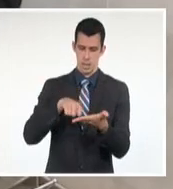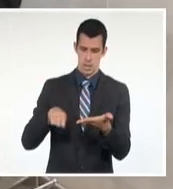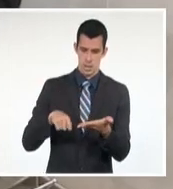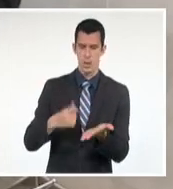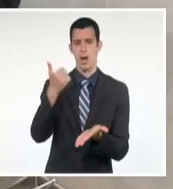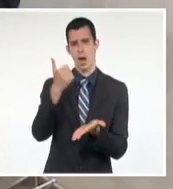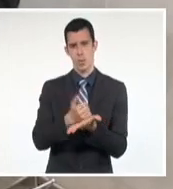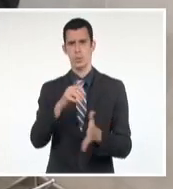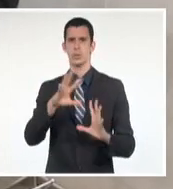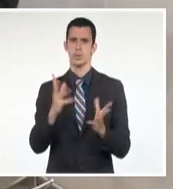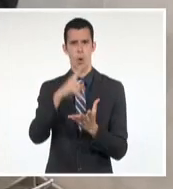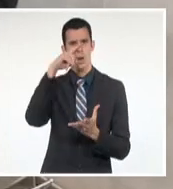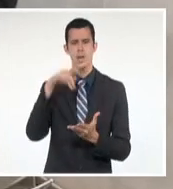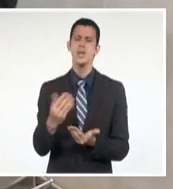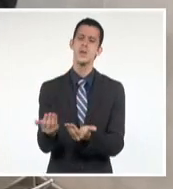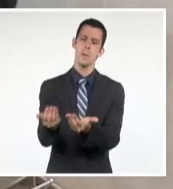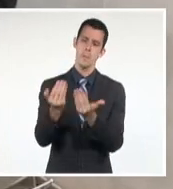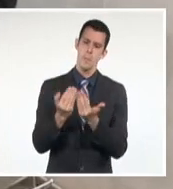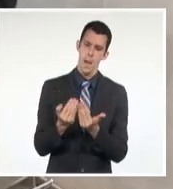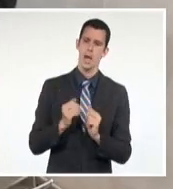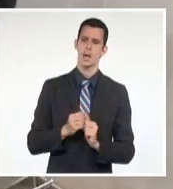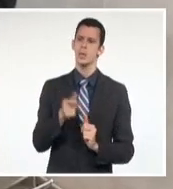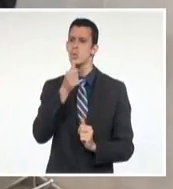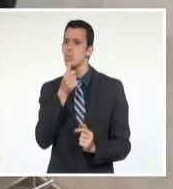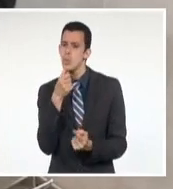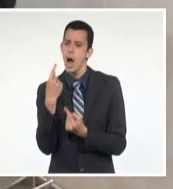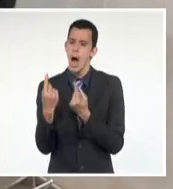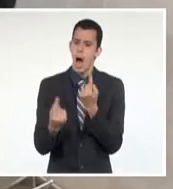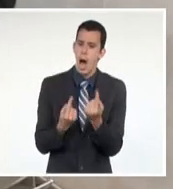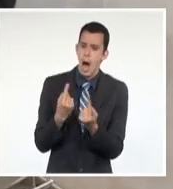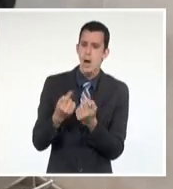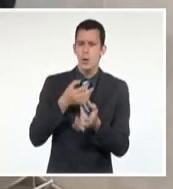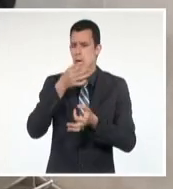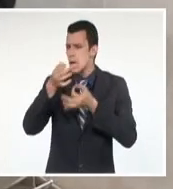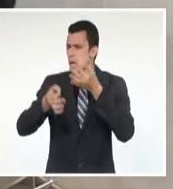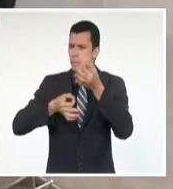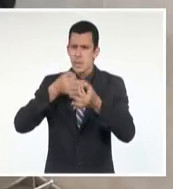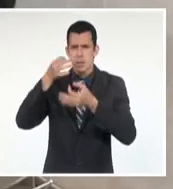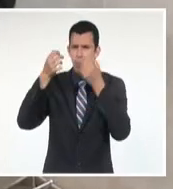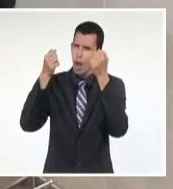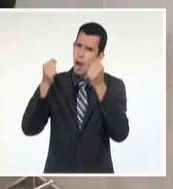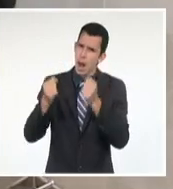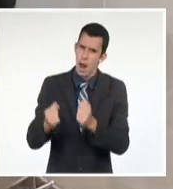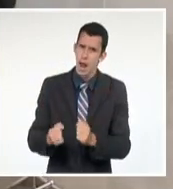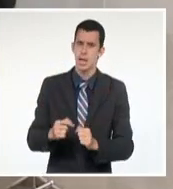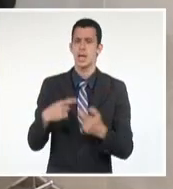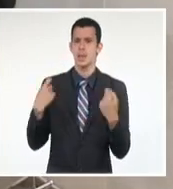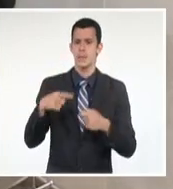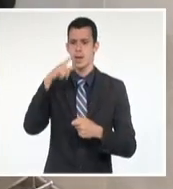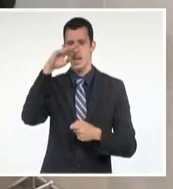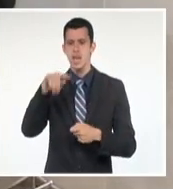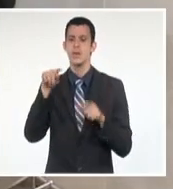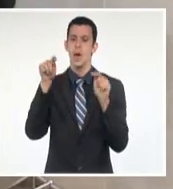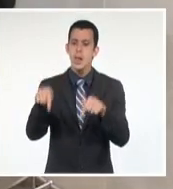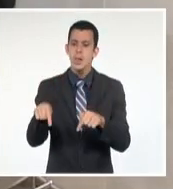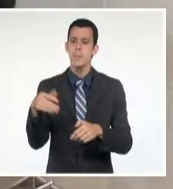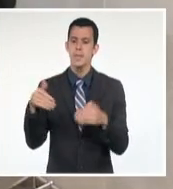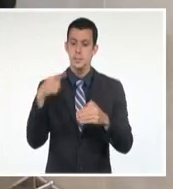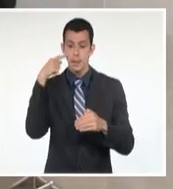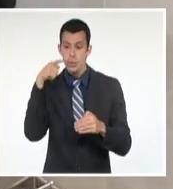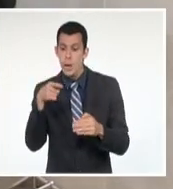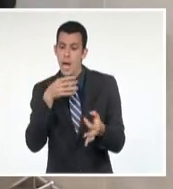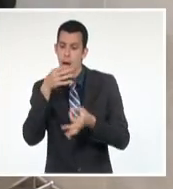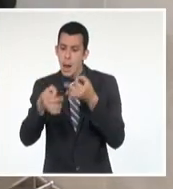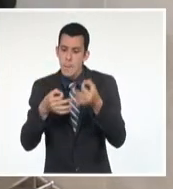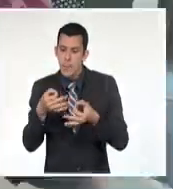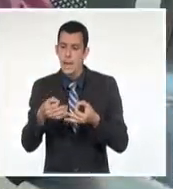da toda la información, se aclaran las dudas, incluso decimos que los niños participen y dan respuestas muy graciosas cuando